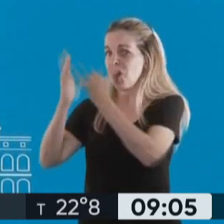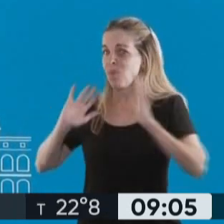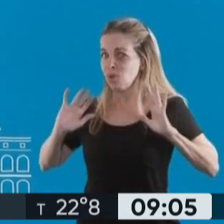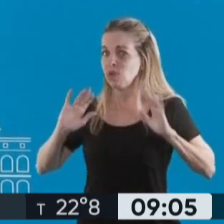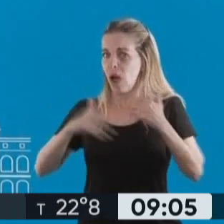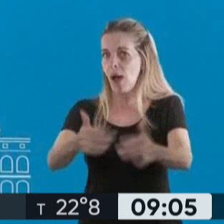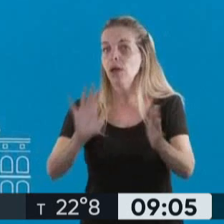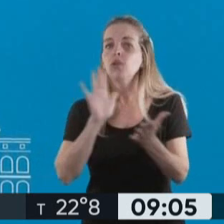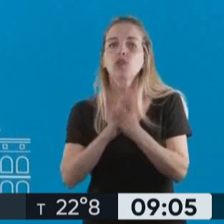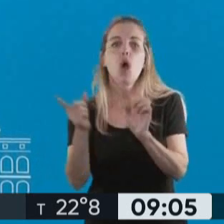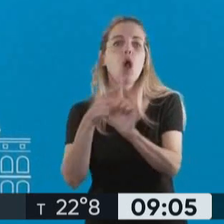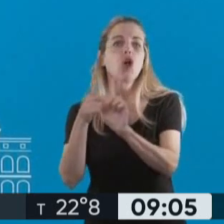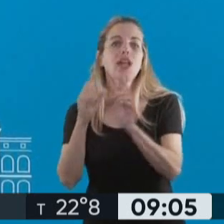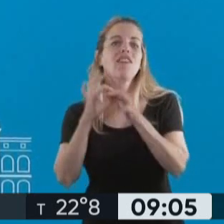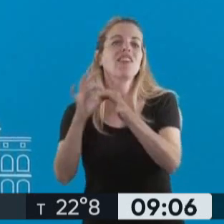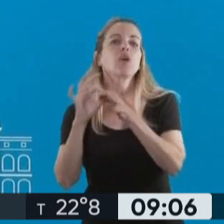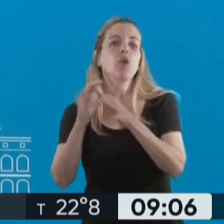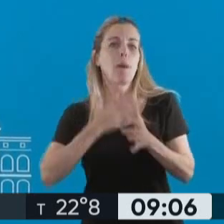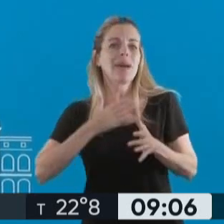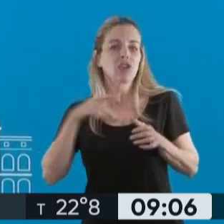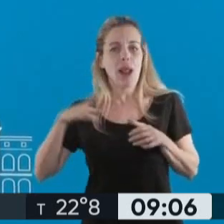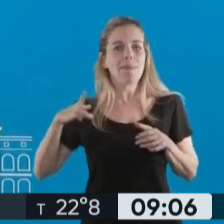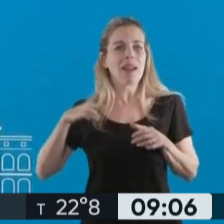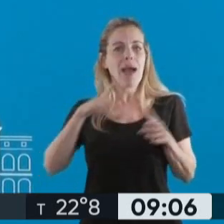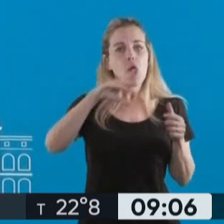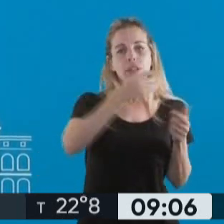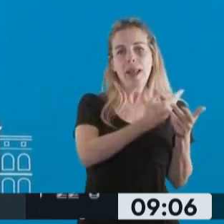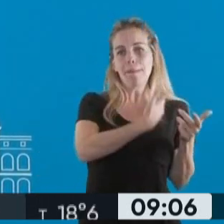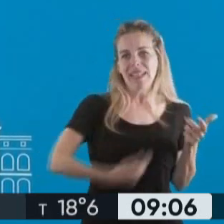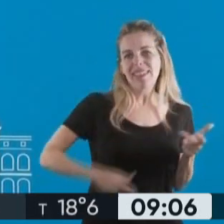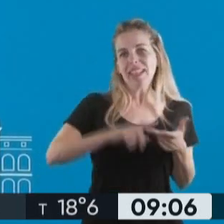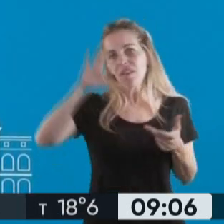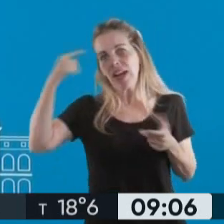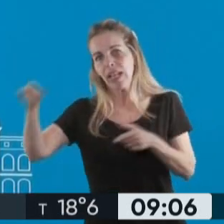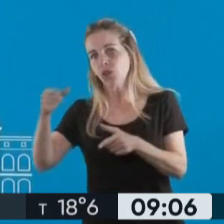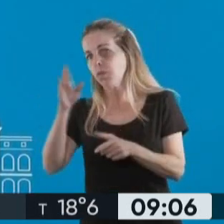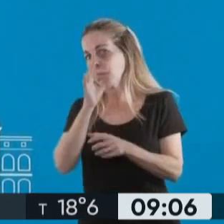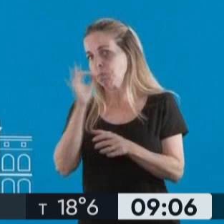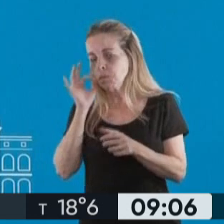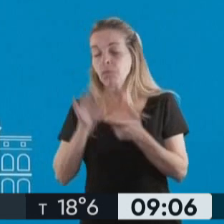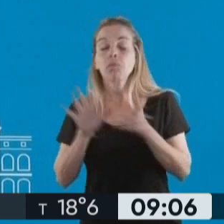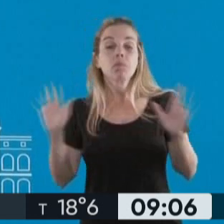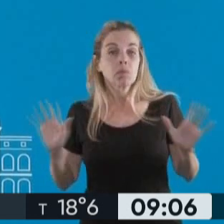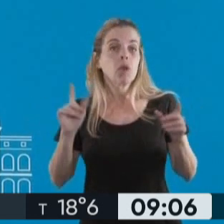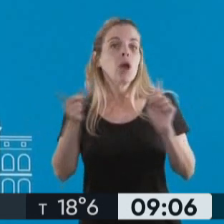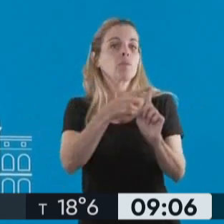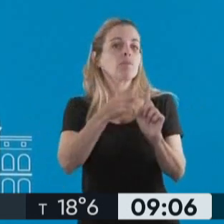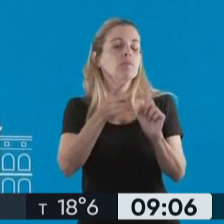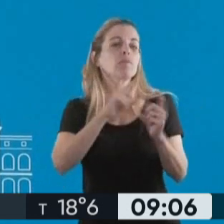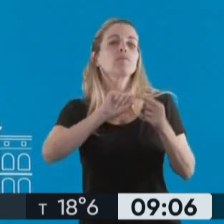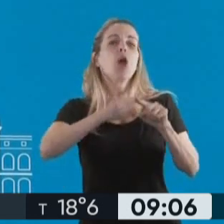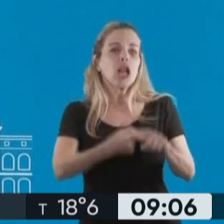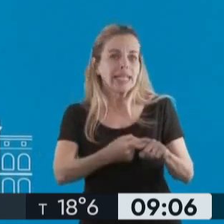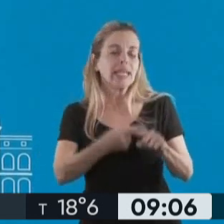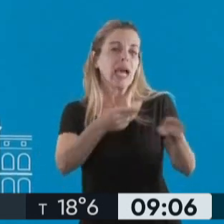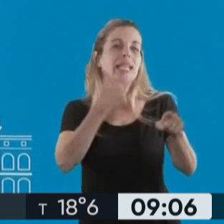relaciones personales yo no comento en estas conferencias. Las relaciones políticas entre el presidente, la vicepresidenta, el Senado y la Cámara de